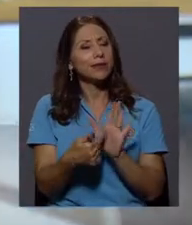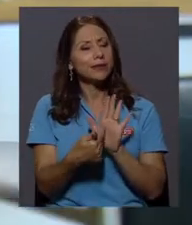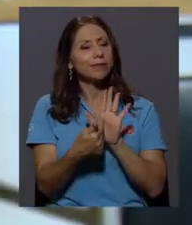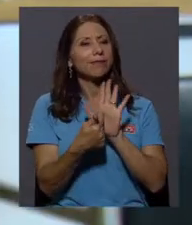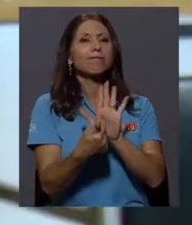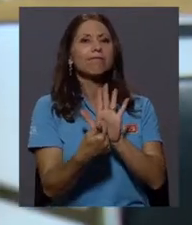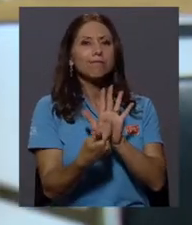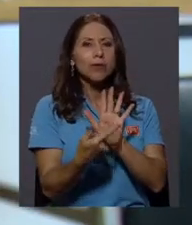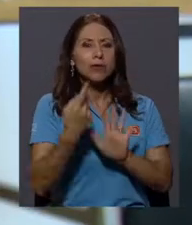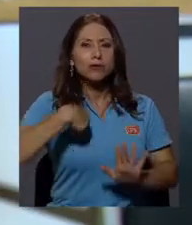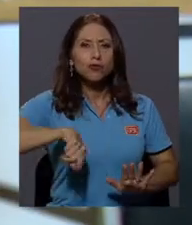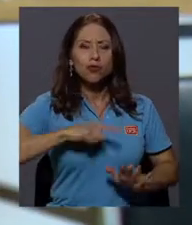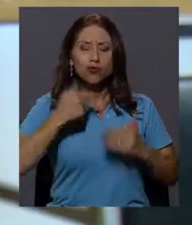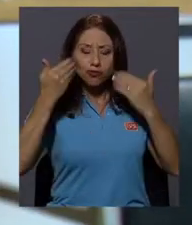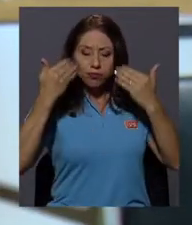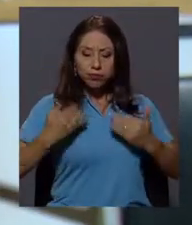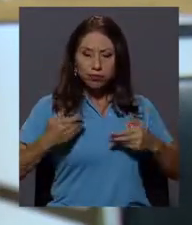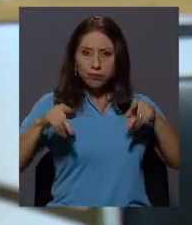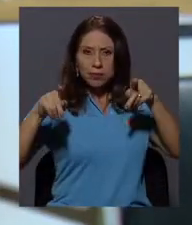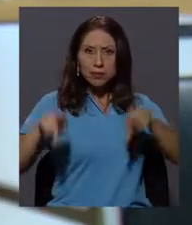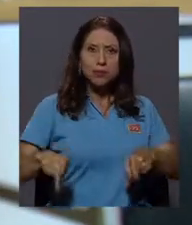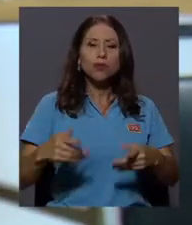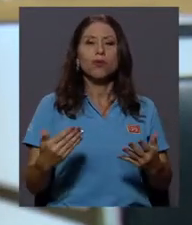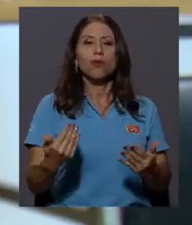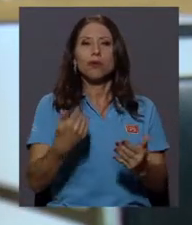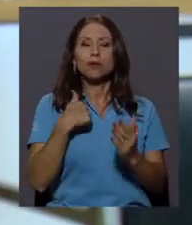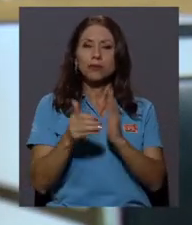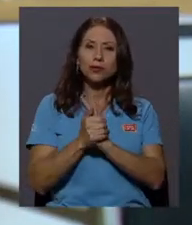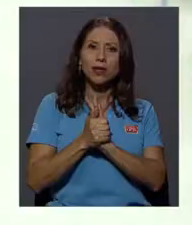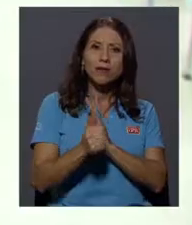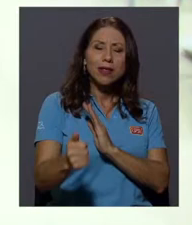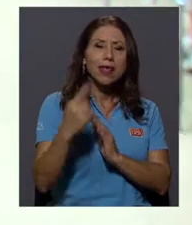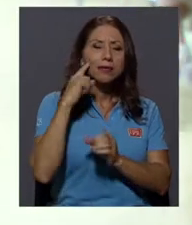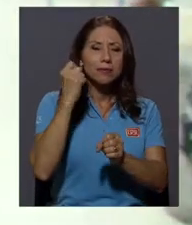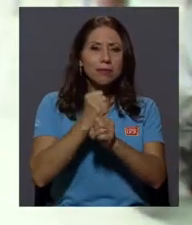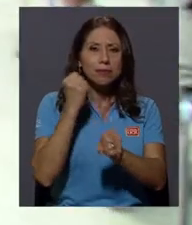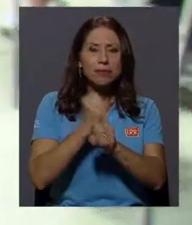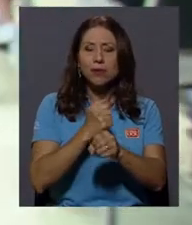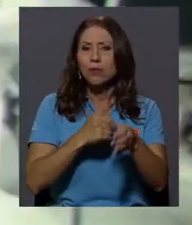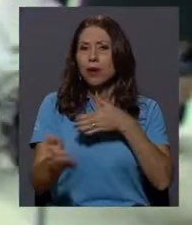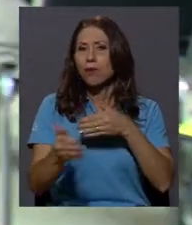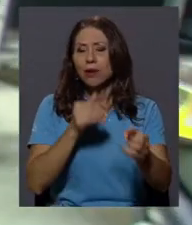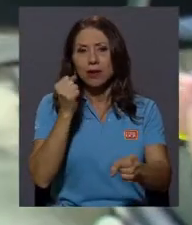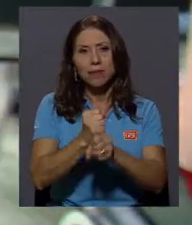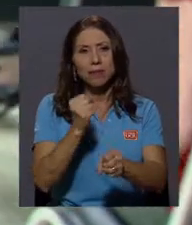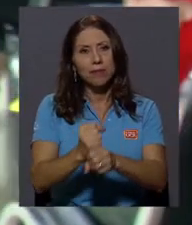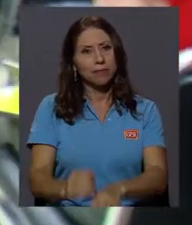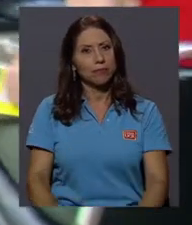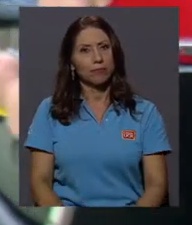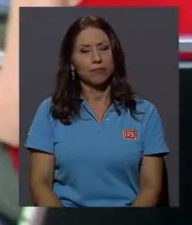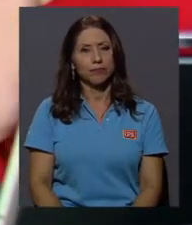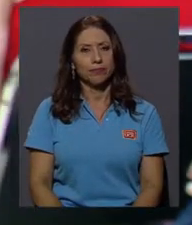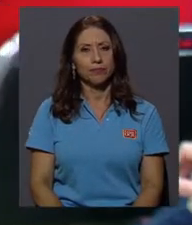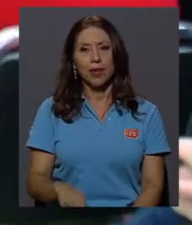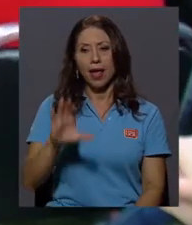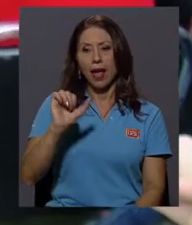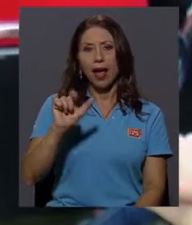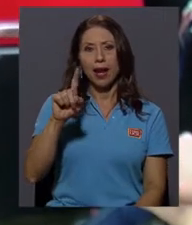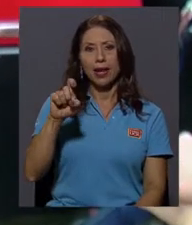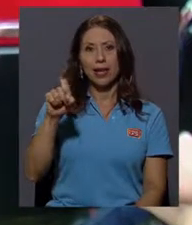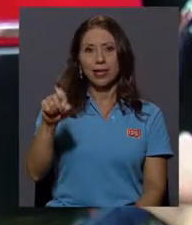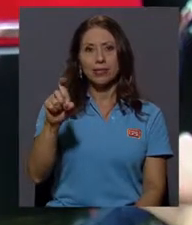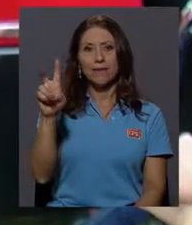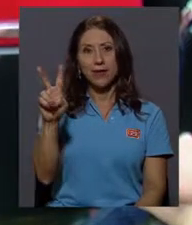que somos personas, de que tenemos habilidades para el empleo, para cualquier empleo. Alex Vázquez